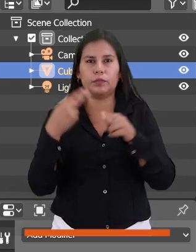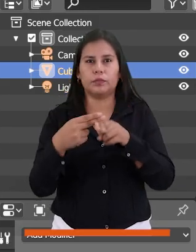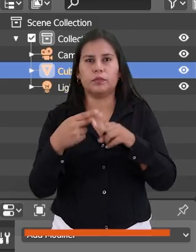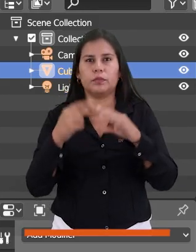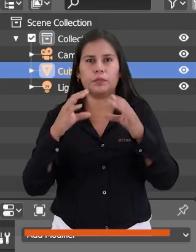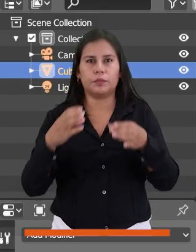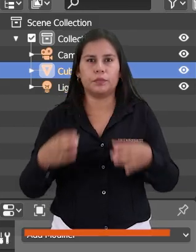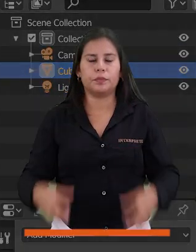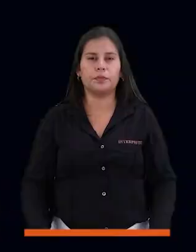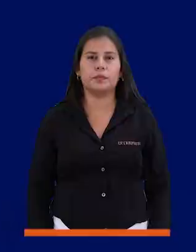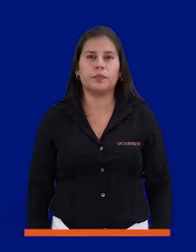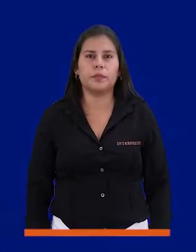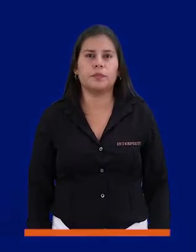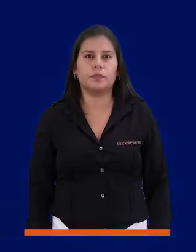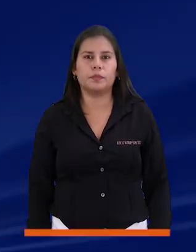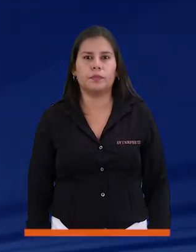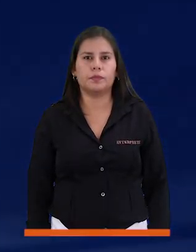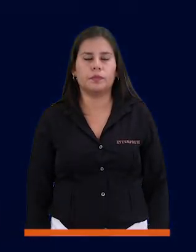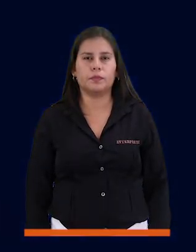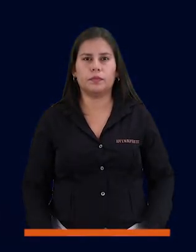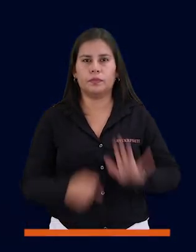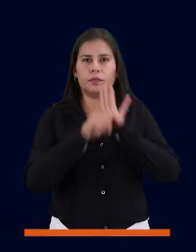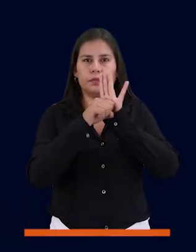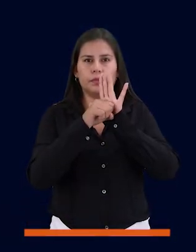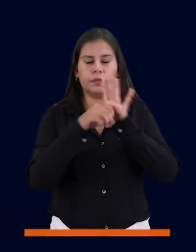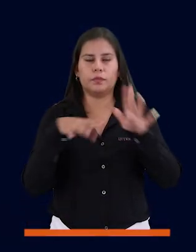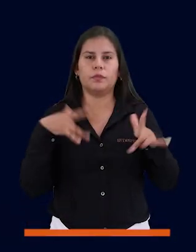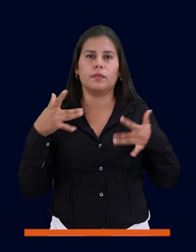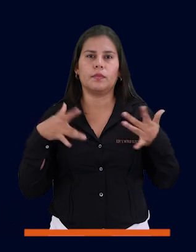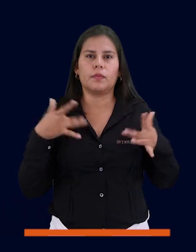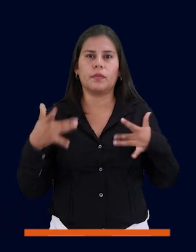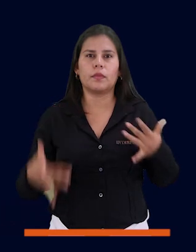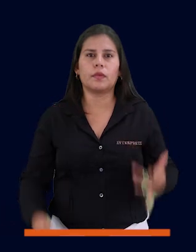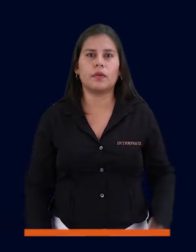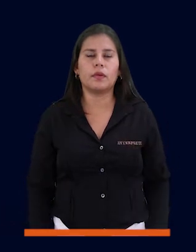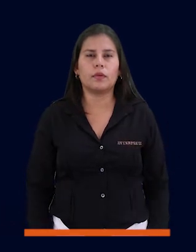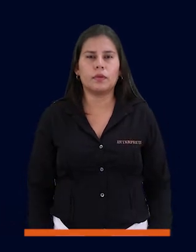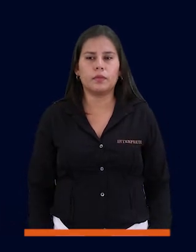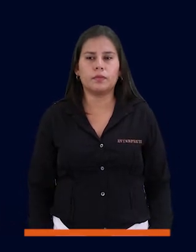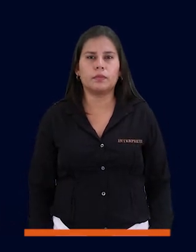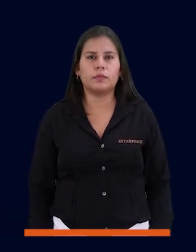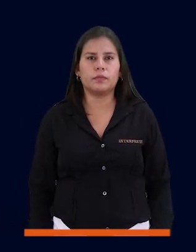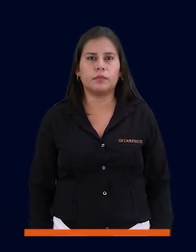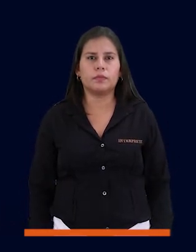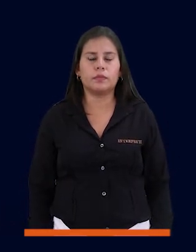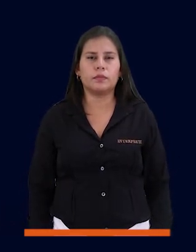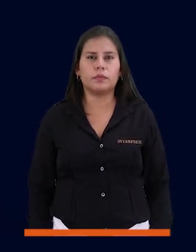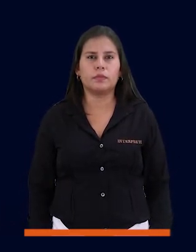vemos en la próxima clase. Aparece el logo divertivo.